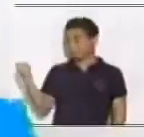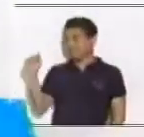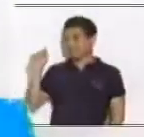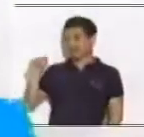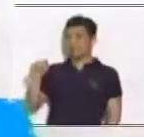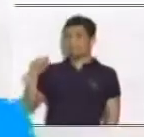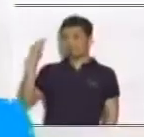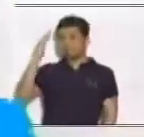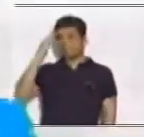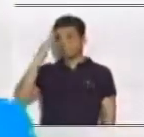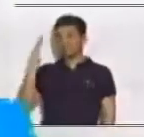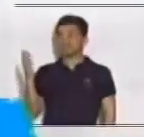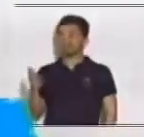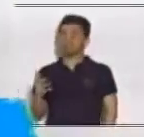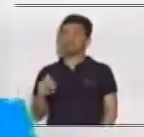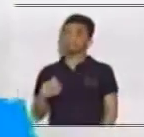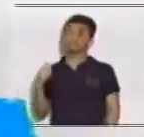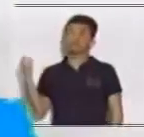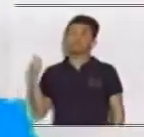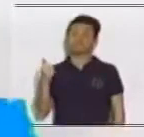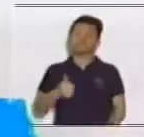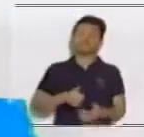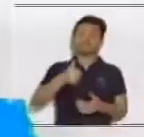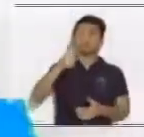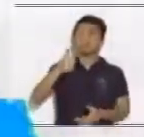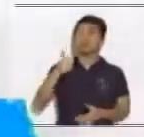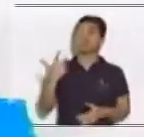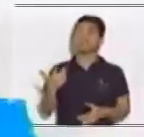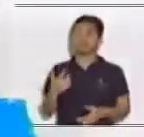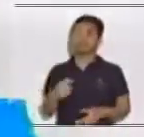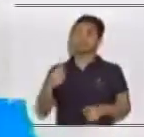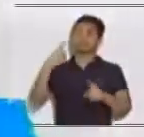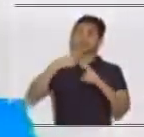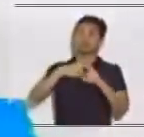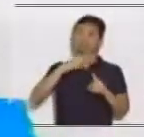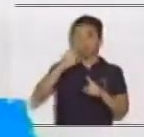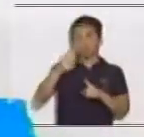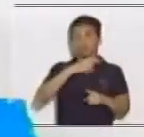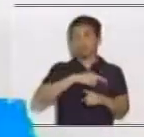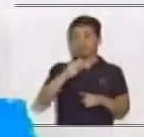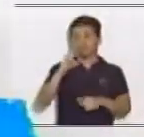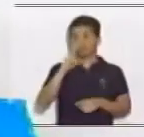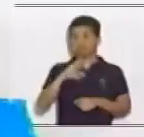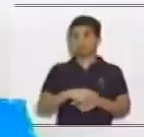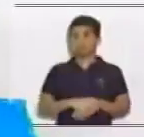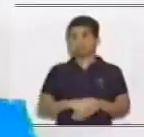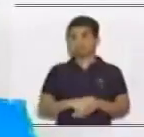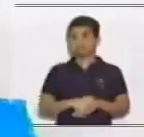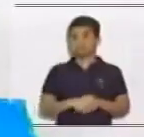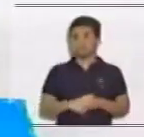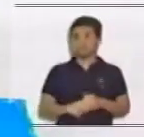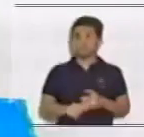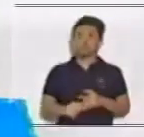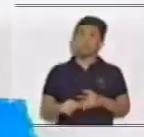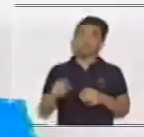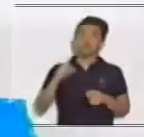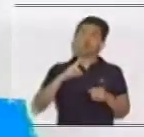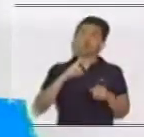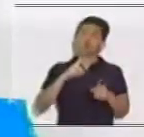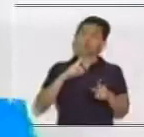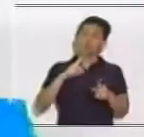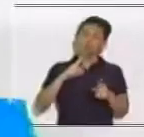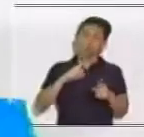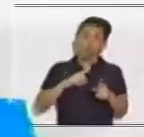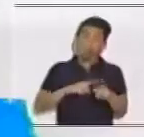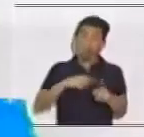Entonces ya saben que este que es el mayor es la suma de los otros dos. Apúntenlo pues. Cuando no lo